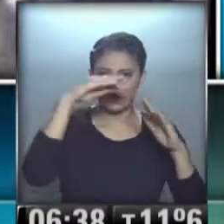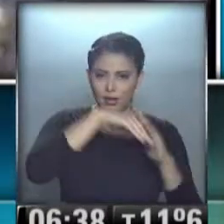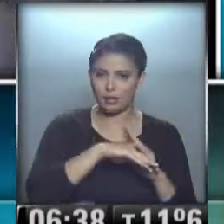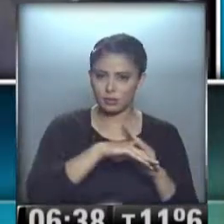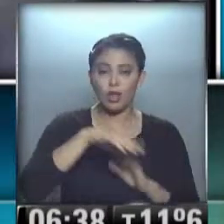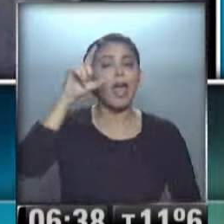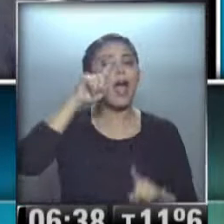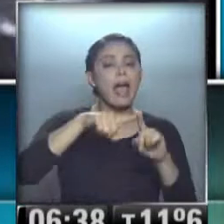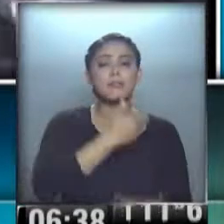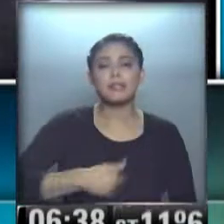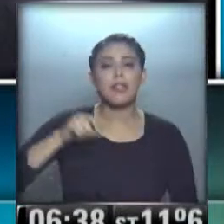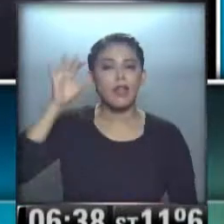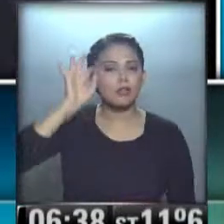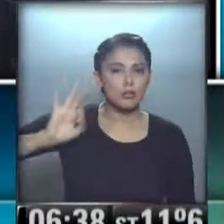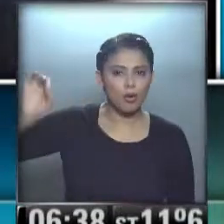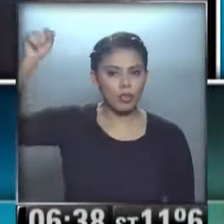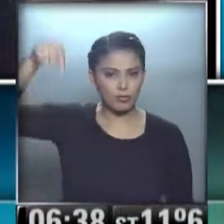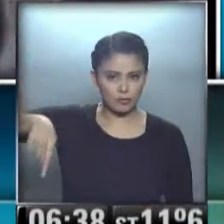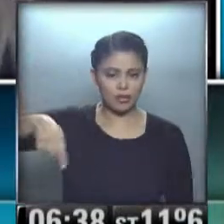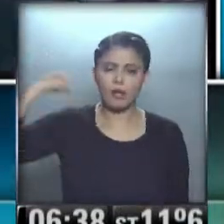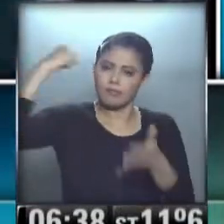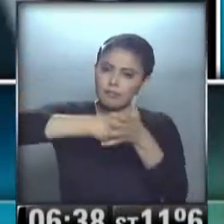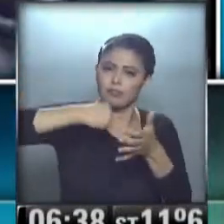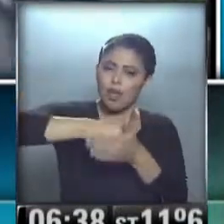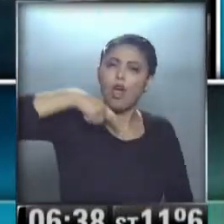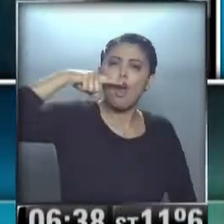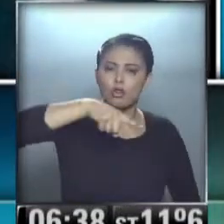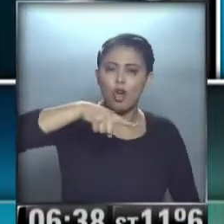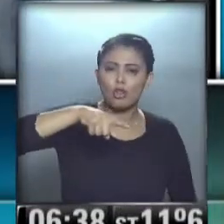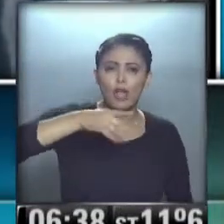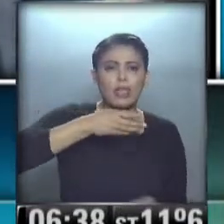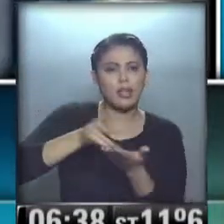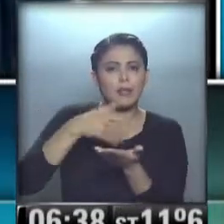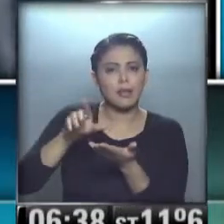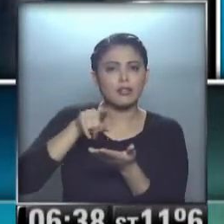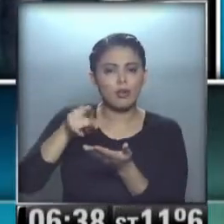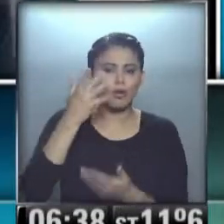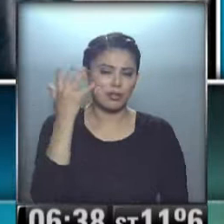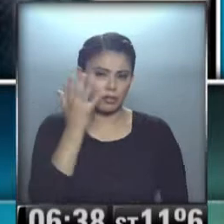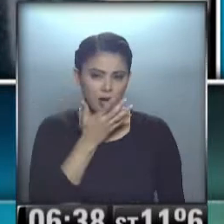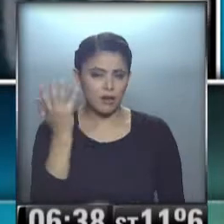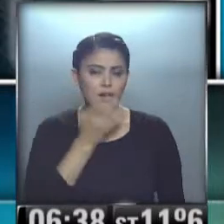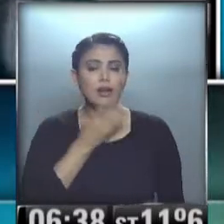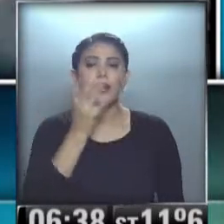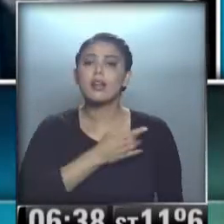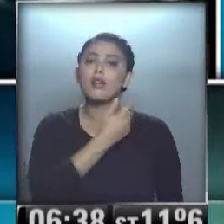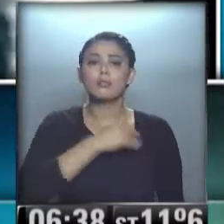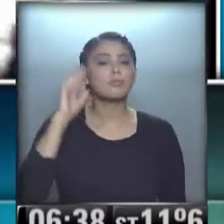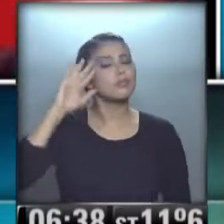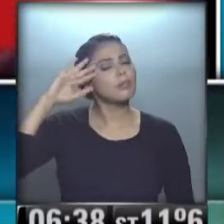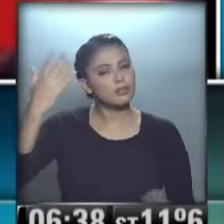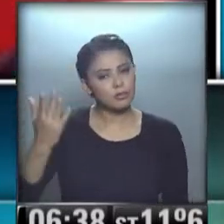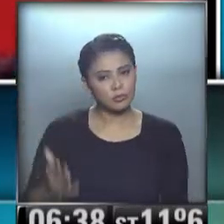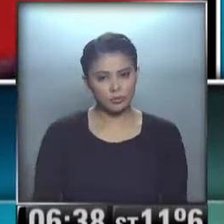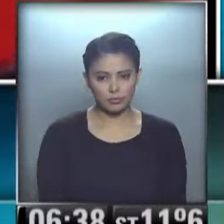El expresidente de Sudáfrica fue un héroe de la lucha contra el racismo. La presidenta Cristina Fernández envió sus condolencias.